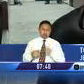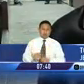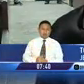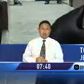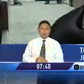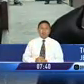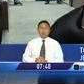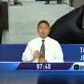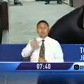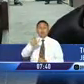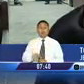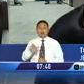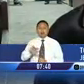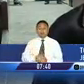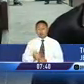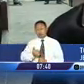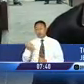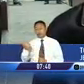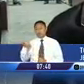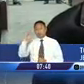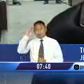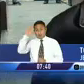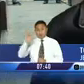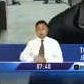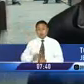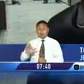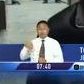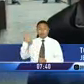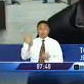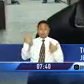se llevaron también el armamento